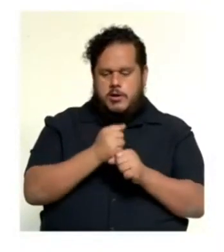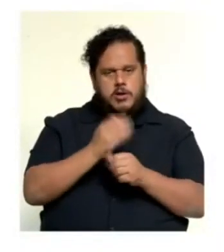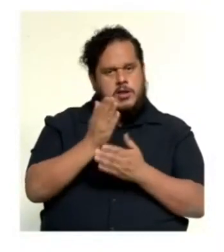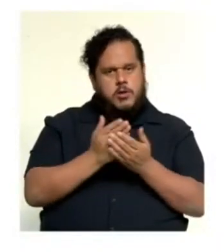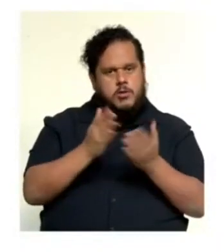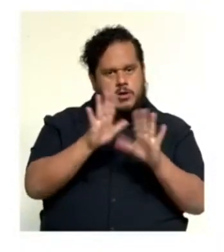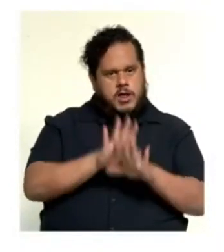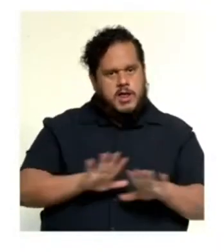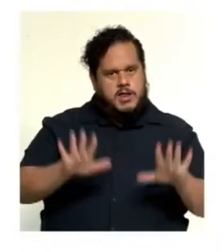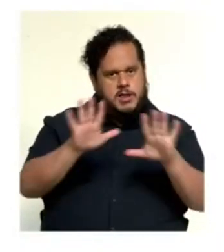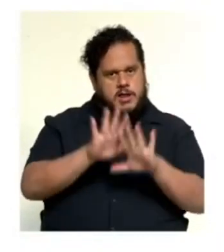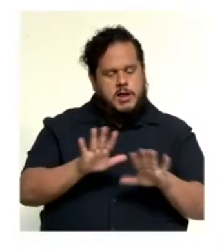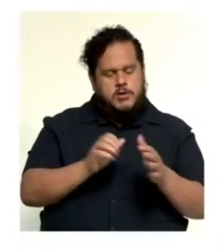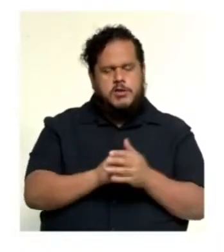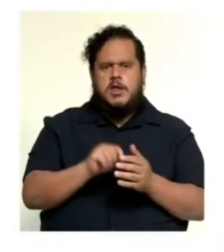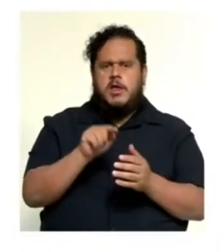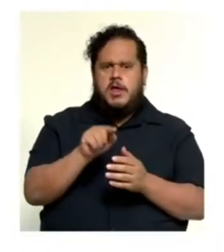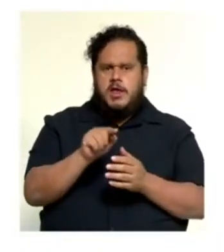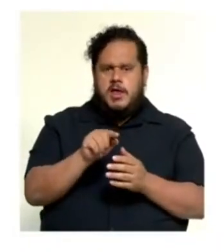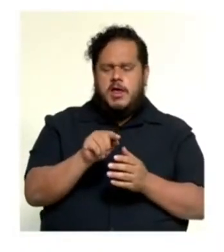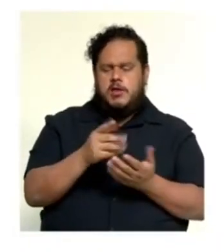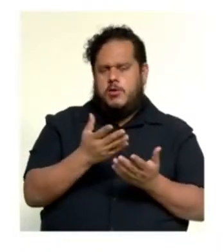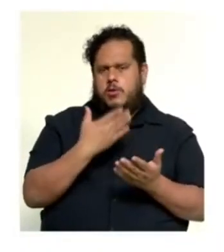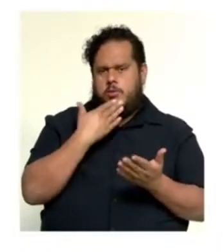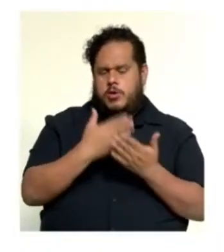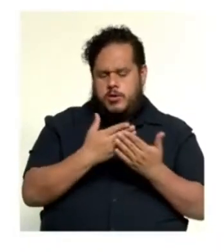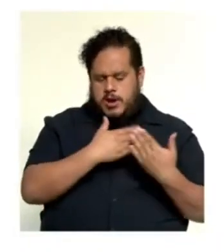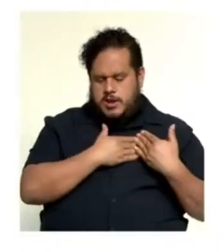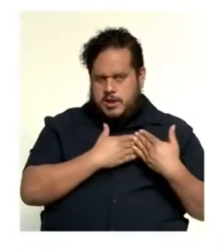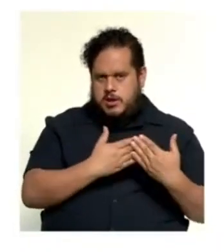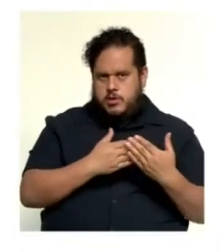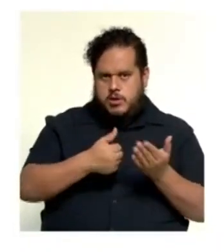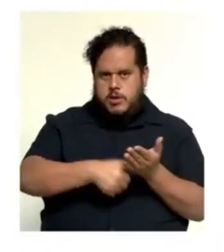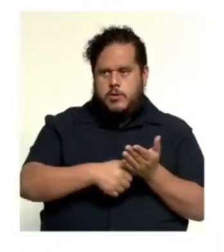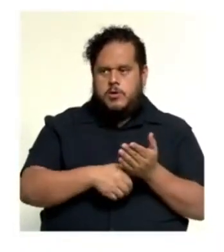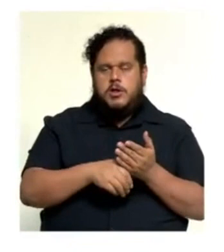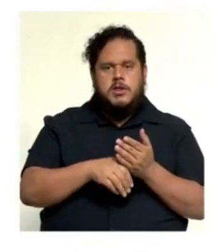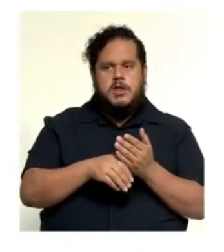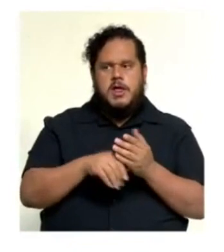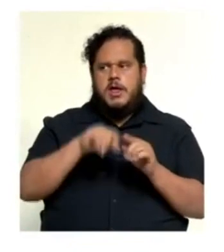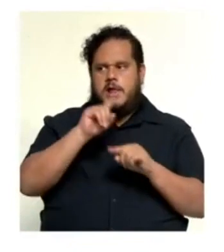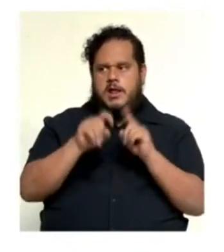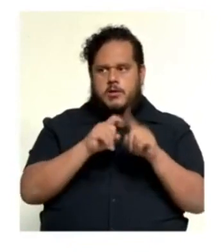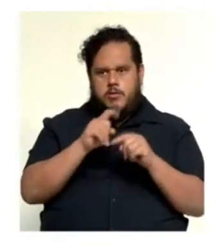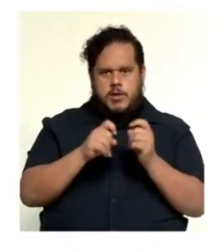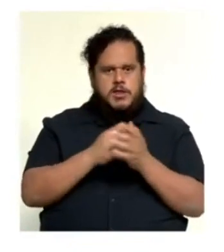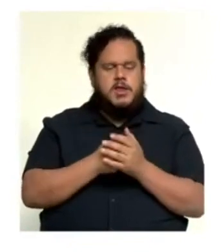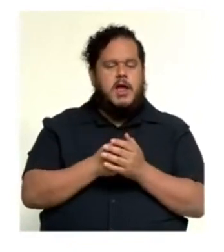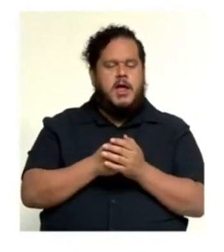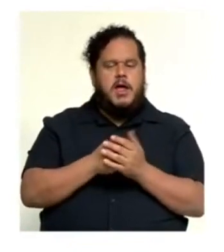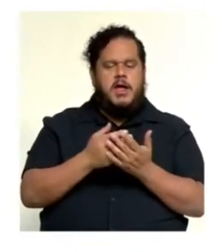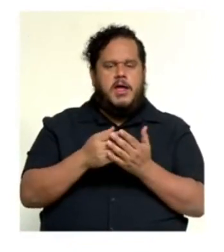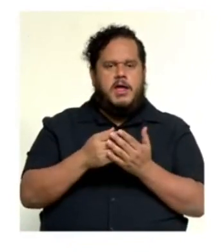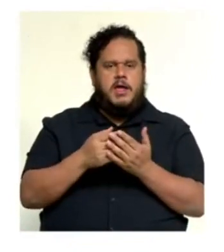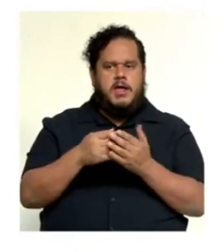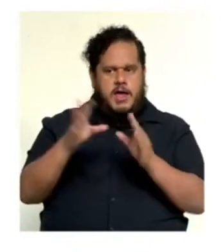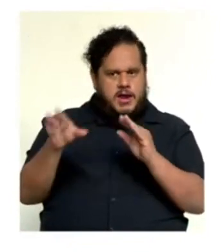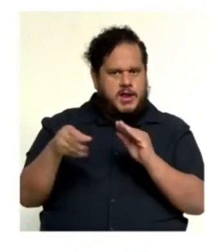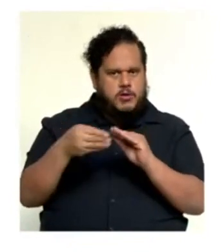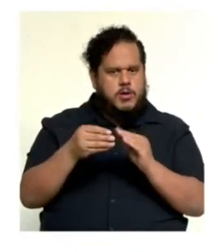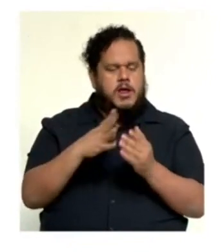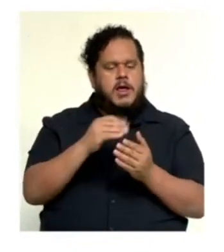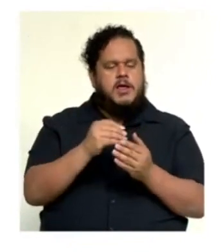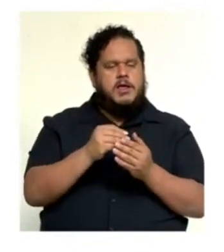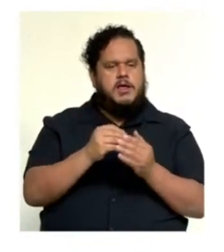escenarios. Es el cuadro, bueno, de la intención de votos, ¿verdad?, de la encuesta aleatoria, que es del estudio primero, y luego los escenarios